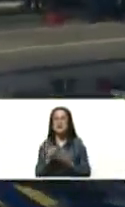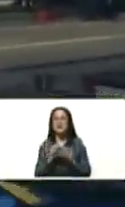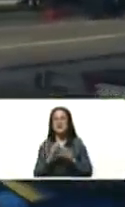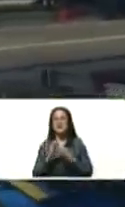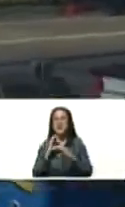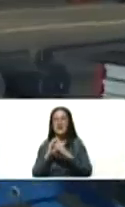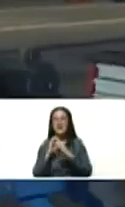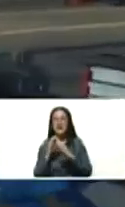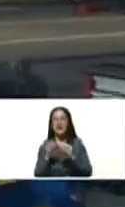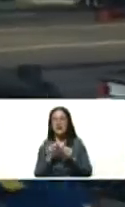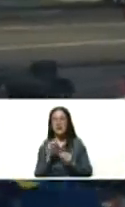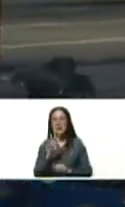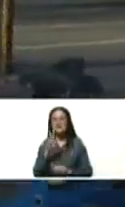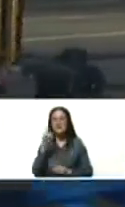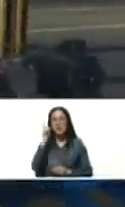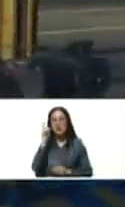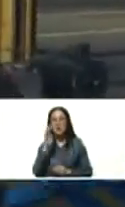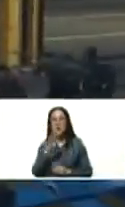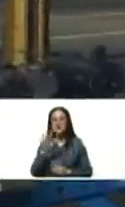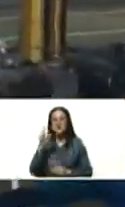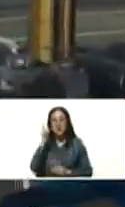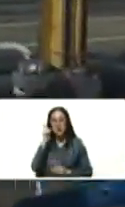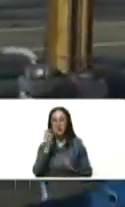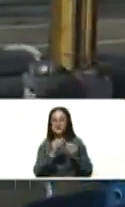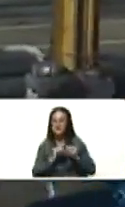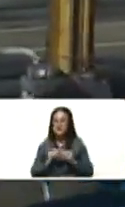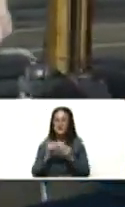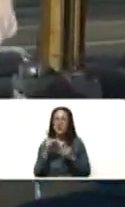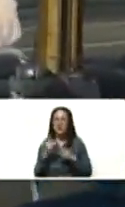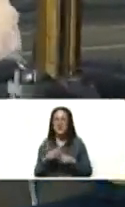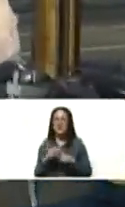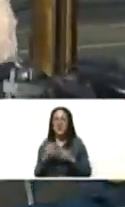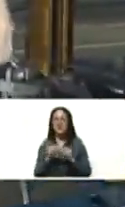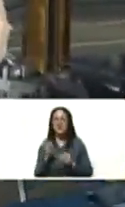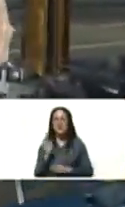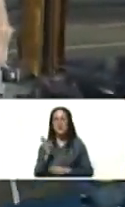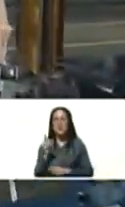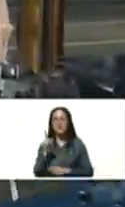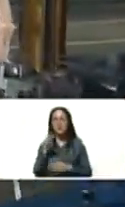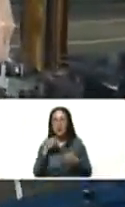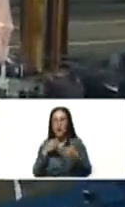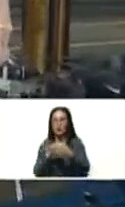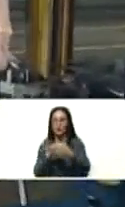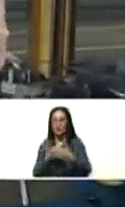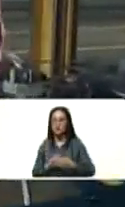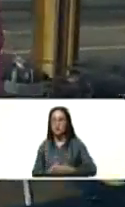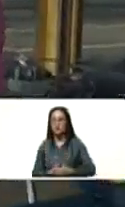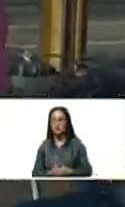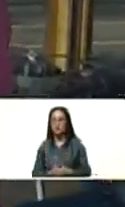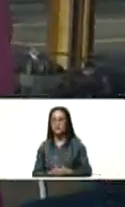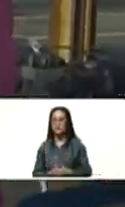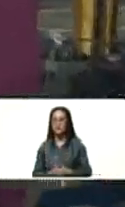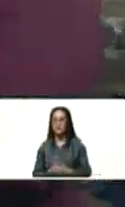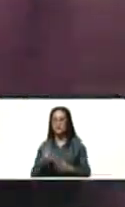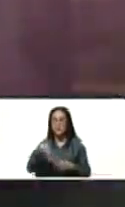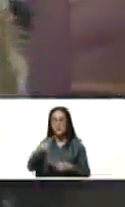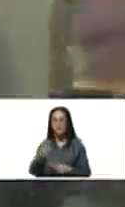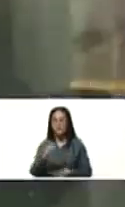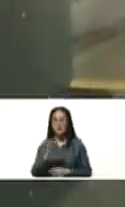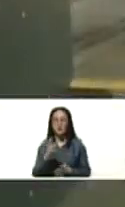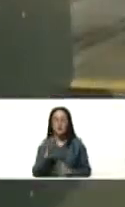adjuntas. Uno en adjuntas y uno en Propatria. En los dos talleres activados. Uno aquí y uno allá. En los próximos